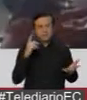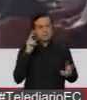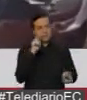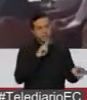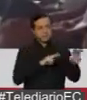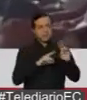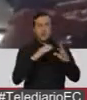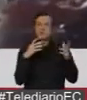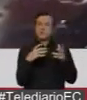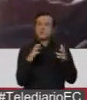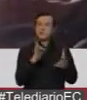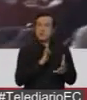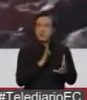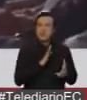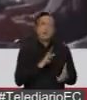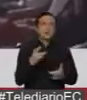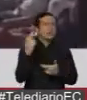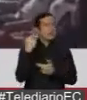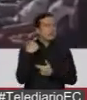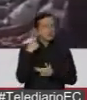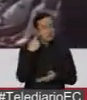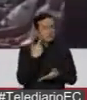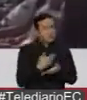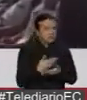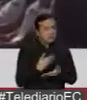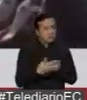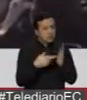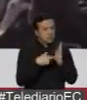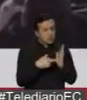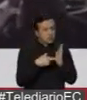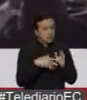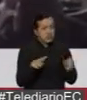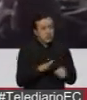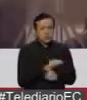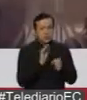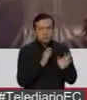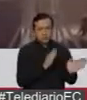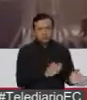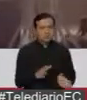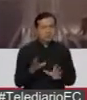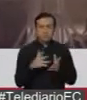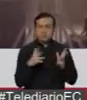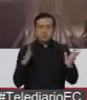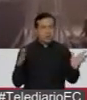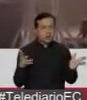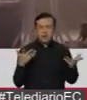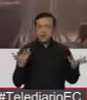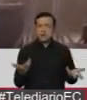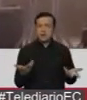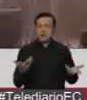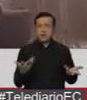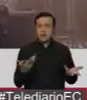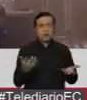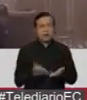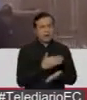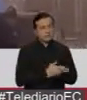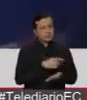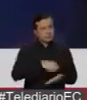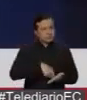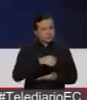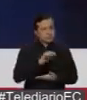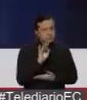la comisión técnica que estuvo a cargo no verificó los requisitos mínimos del proveedor sobre el patrimonio, previa a su calificación